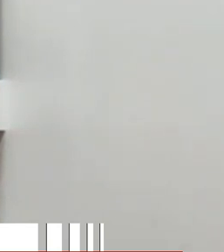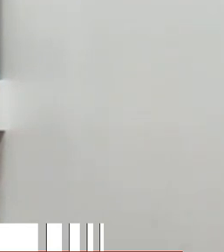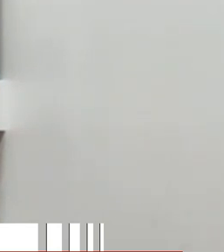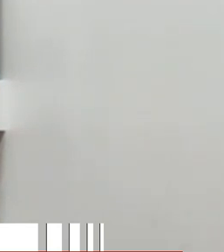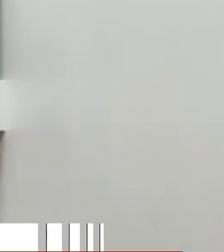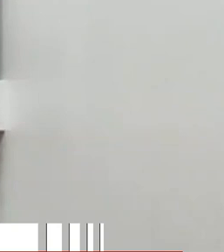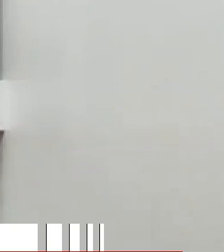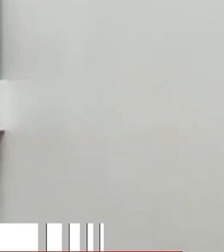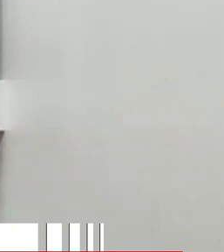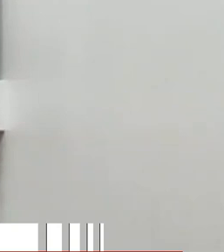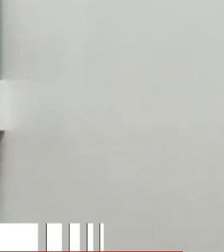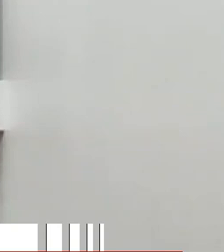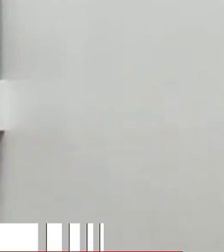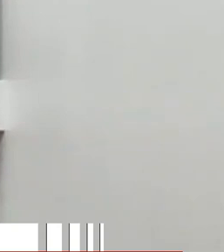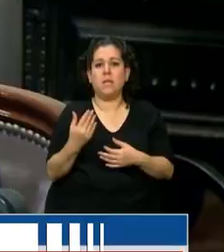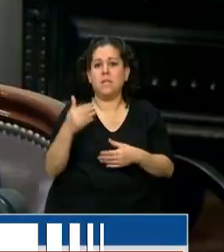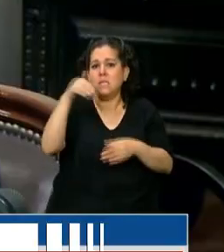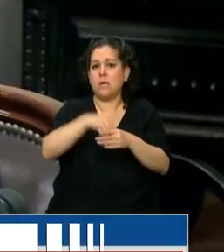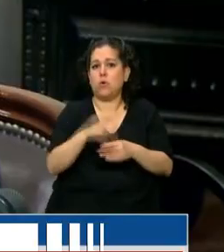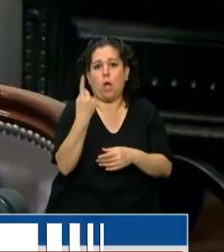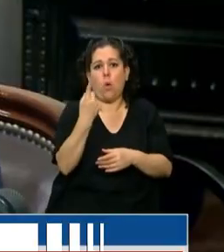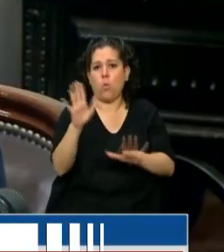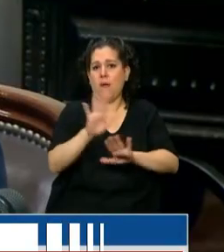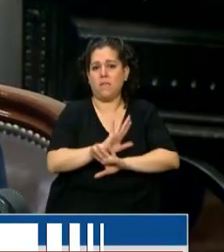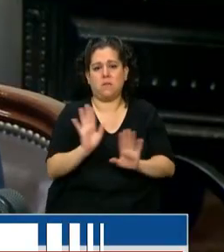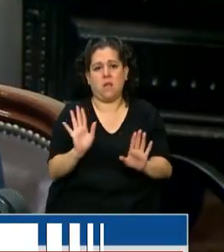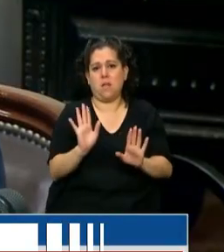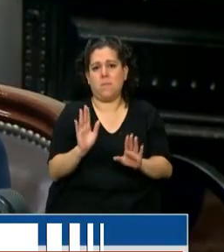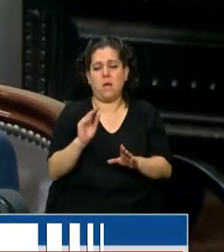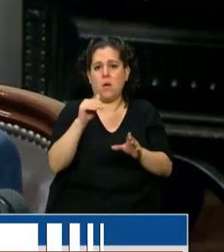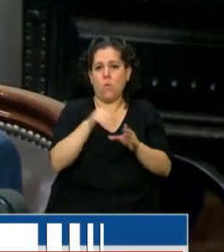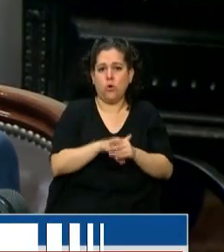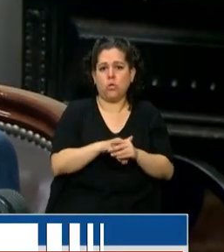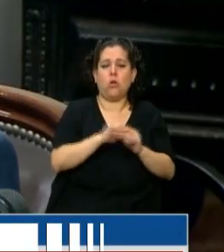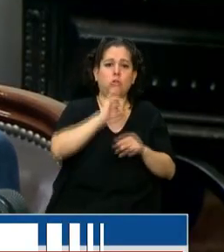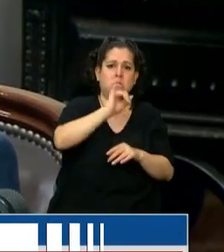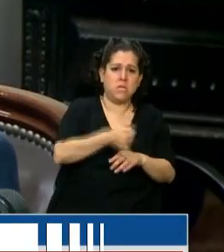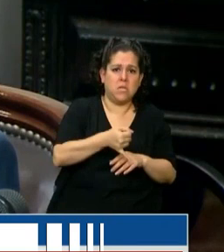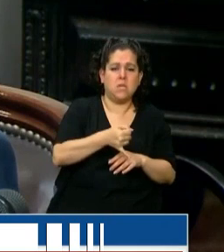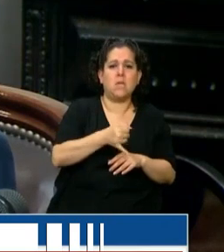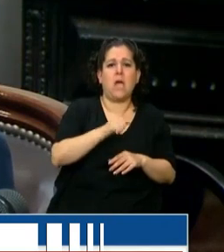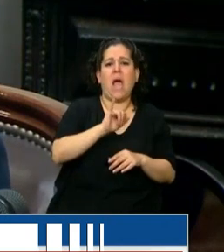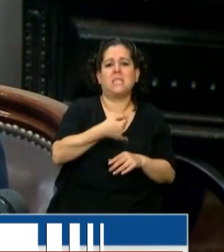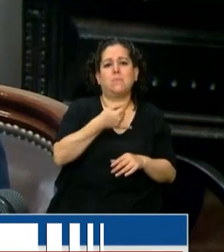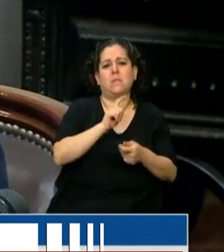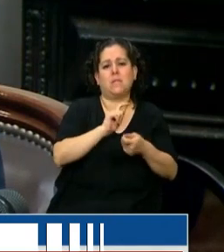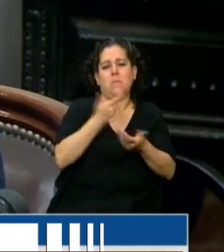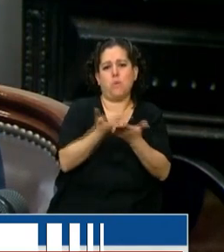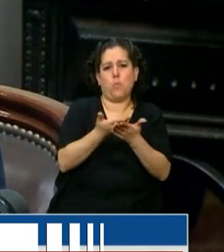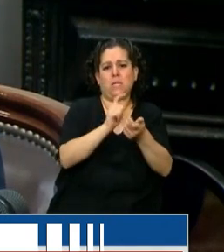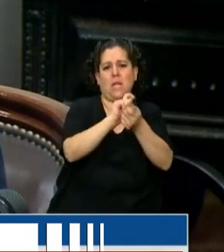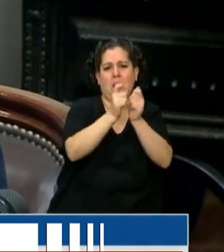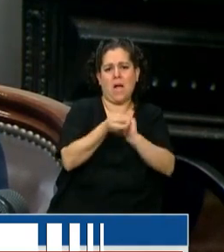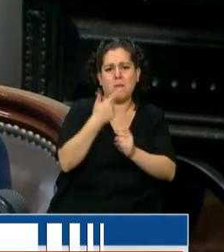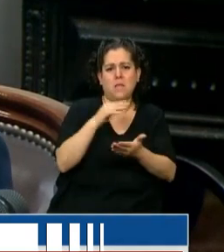para colmo, esto se suma, el contexto económico, inflación y todo eso, va a hacer que al propietario no le genere ningún incentivo de volver a llevar ese